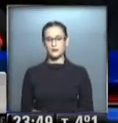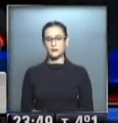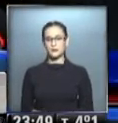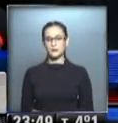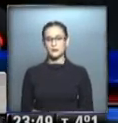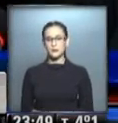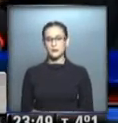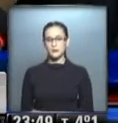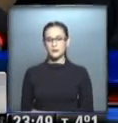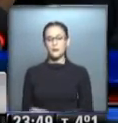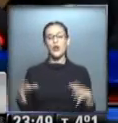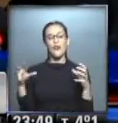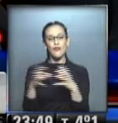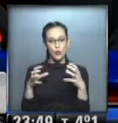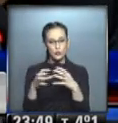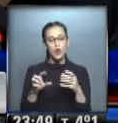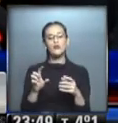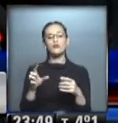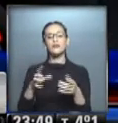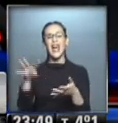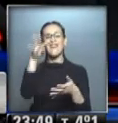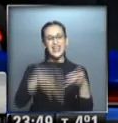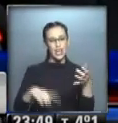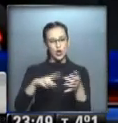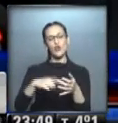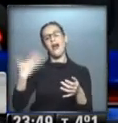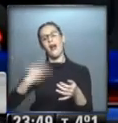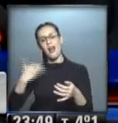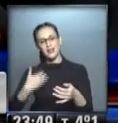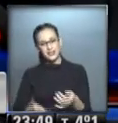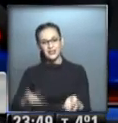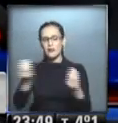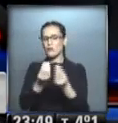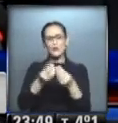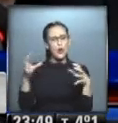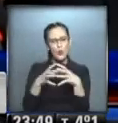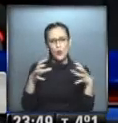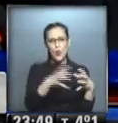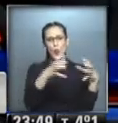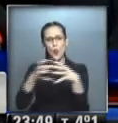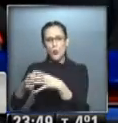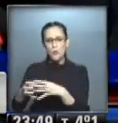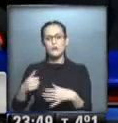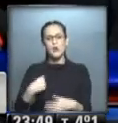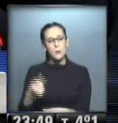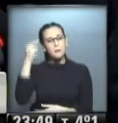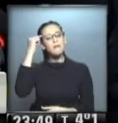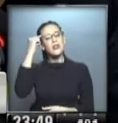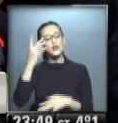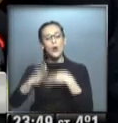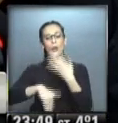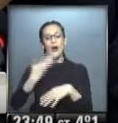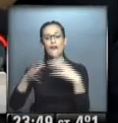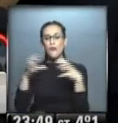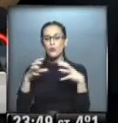solo la selección argentina, sino el Barcelona también. El fútbol es muy grande y creo, como decíamos antes, llega a